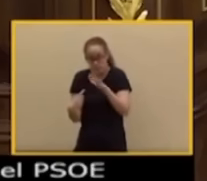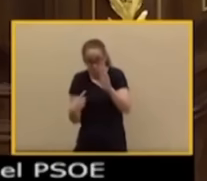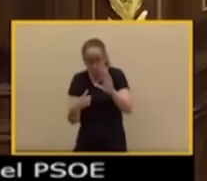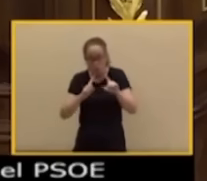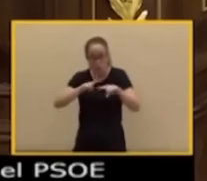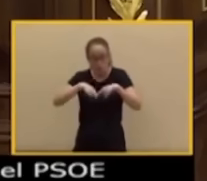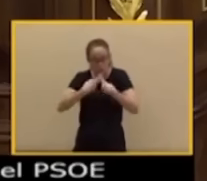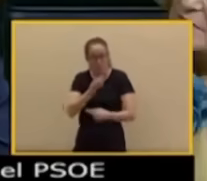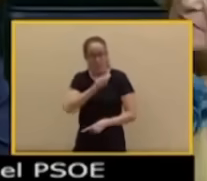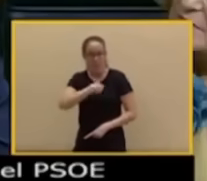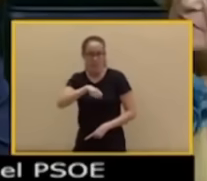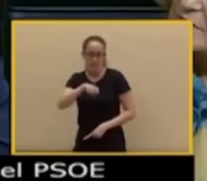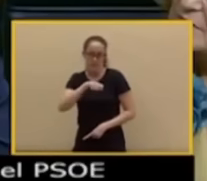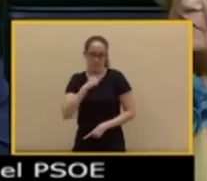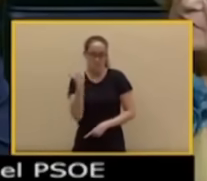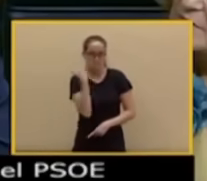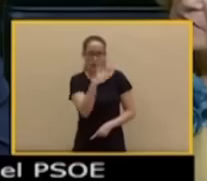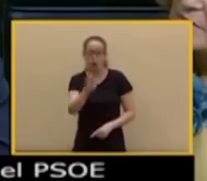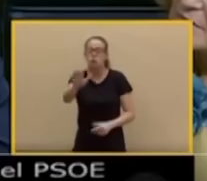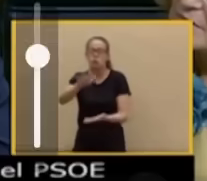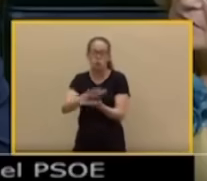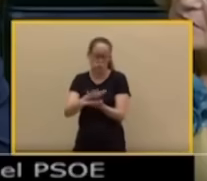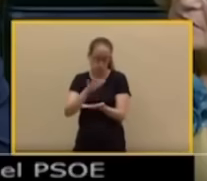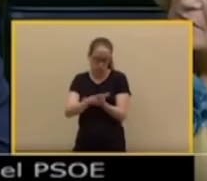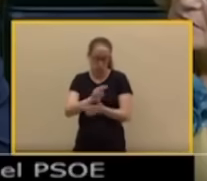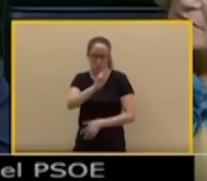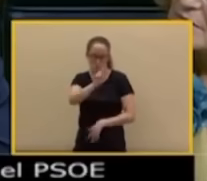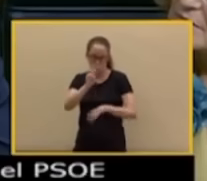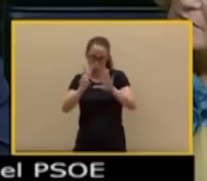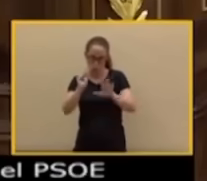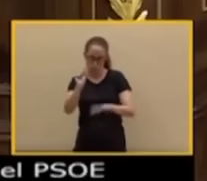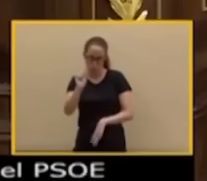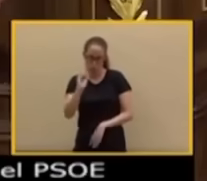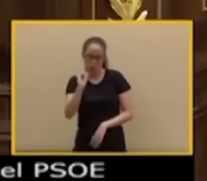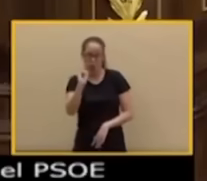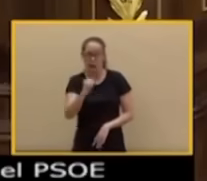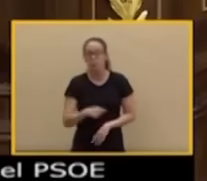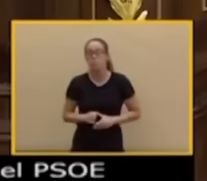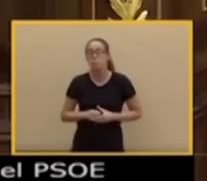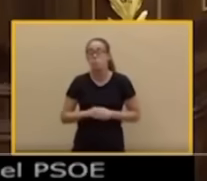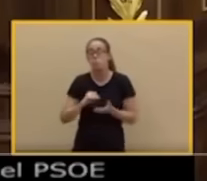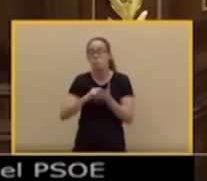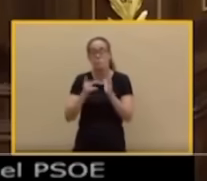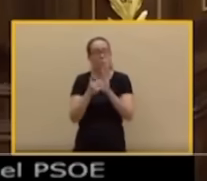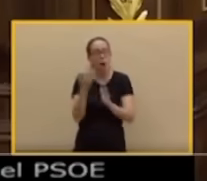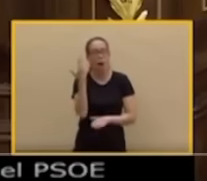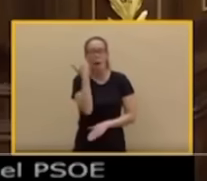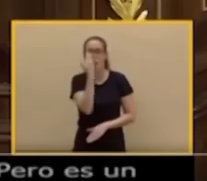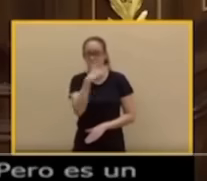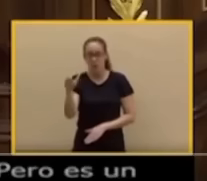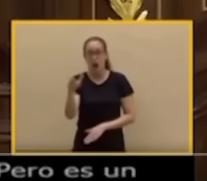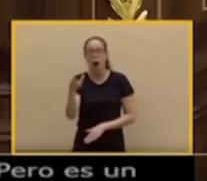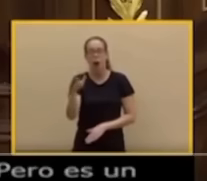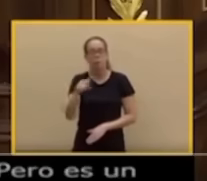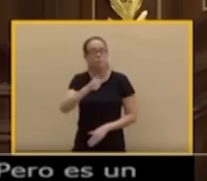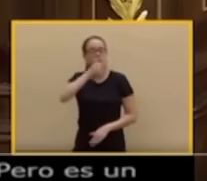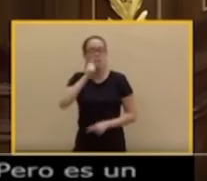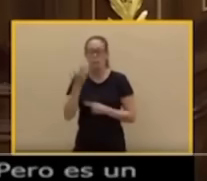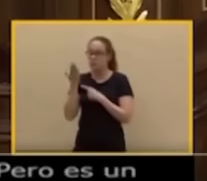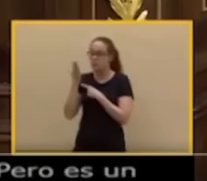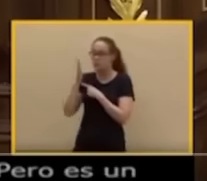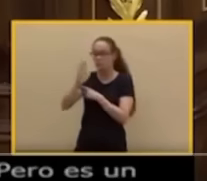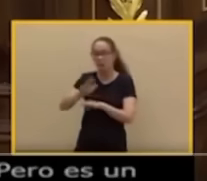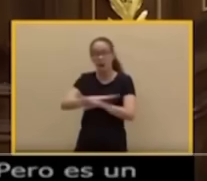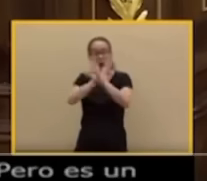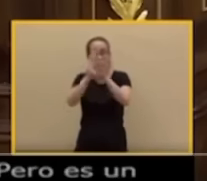28 minutos. Un mal plan para todos ustedes, señores socialistas. Un plan que le va a ir bien al señor Sánchez, pero le va a ir mal a las familias que le suban los